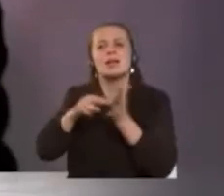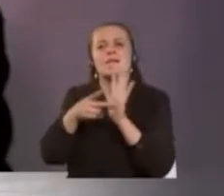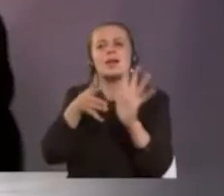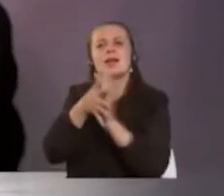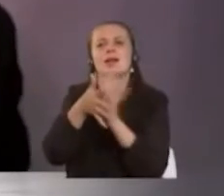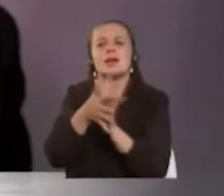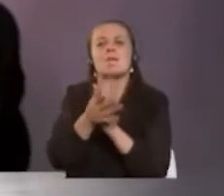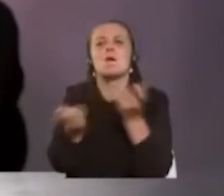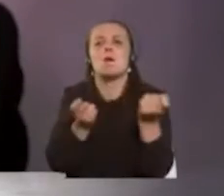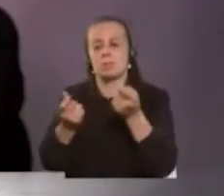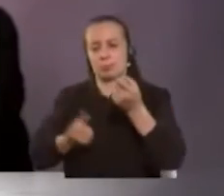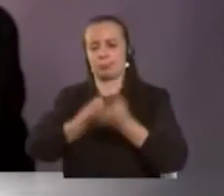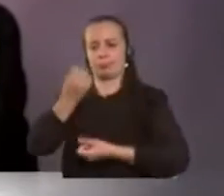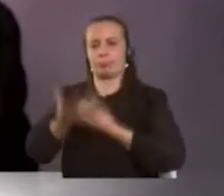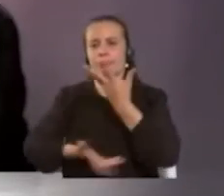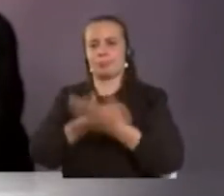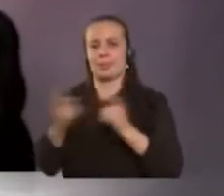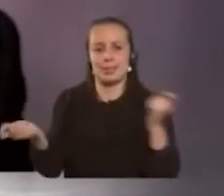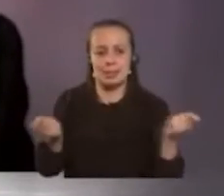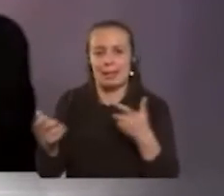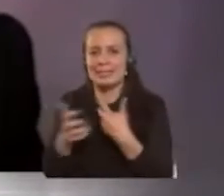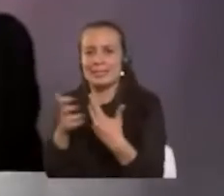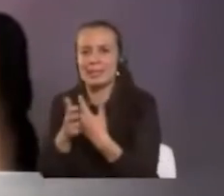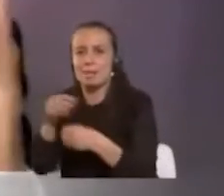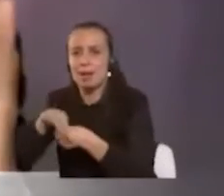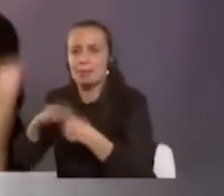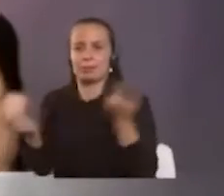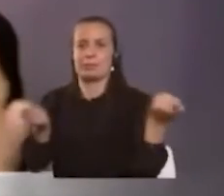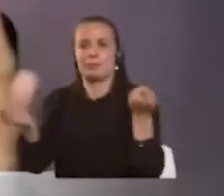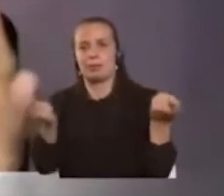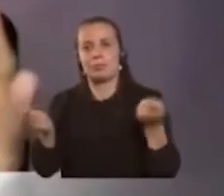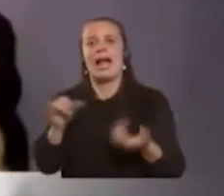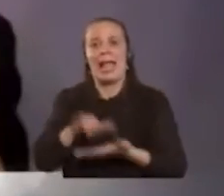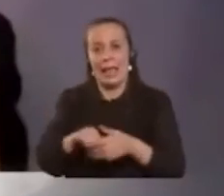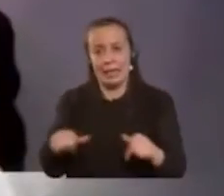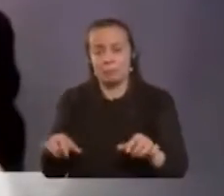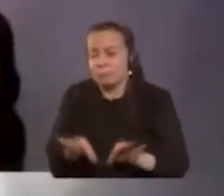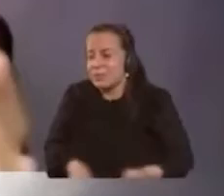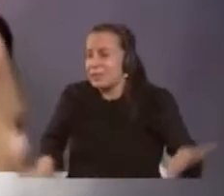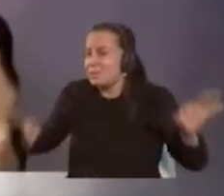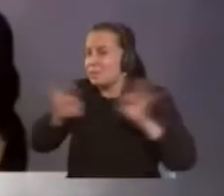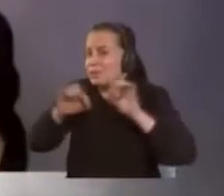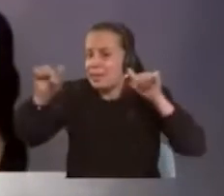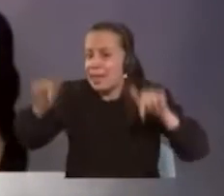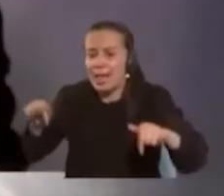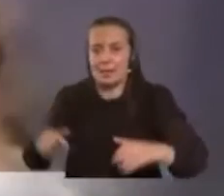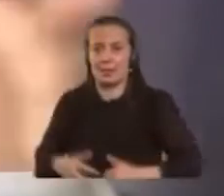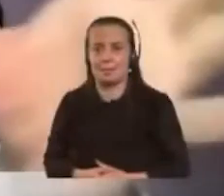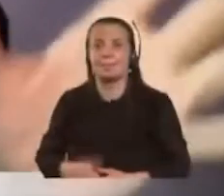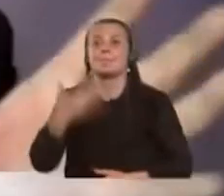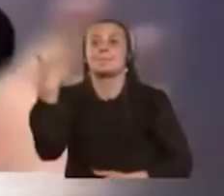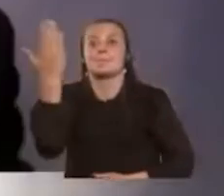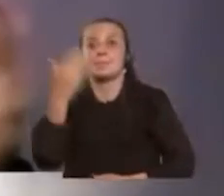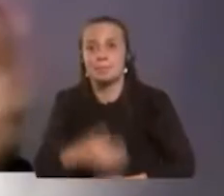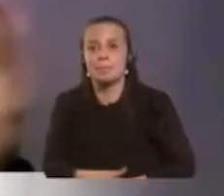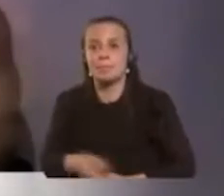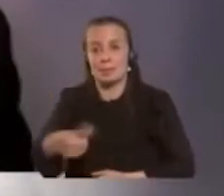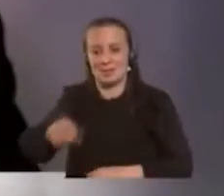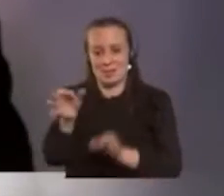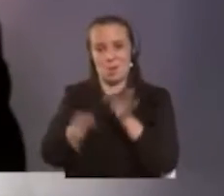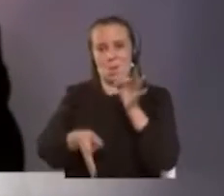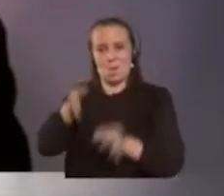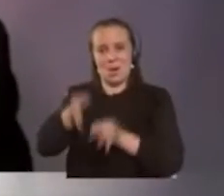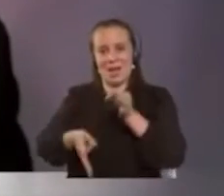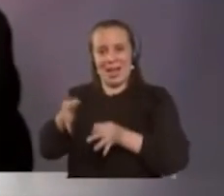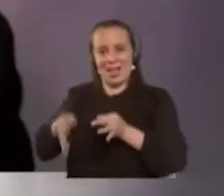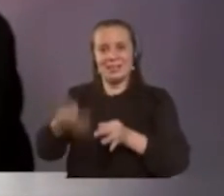muy buena medida en el control del sistema electoral. Esto es una cosa que es clave en el asunto. Es más, les pareció que los jurados